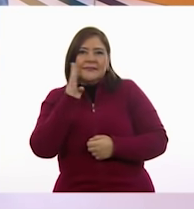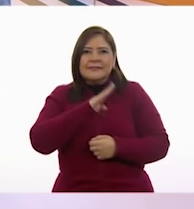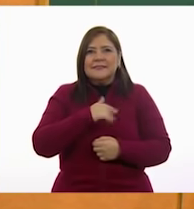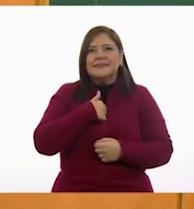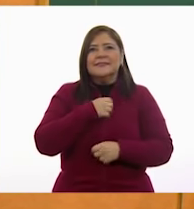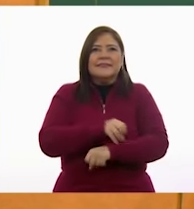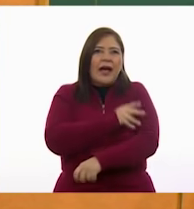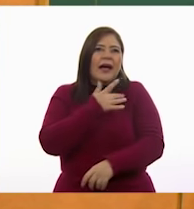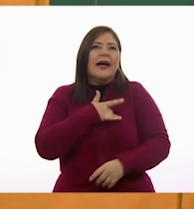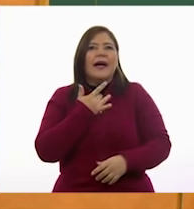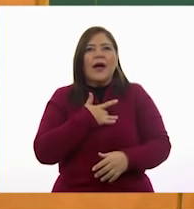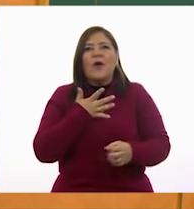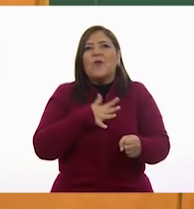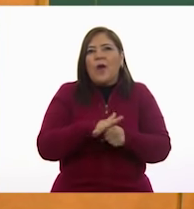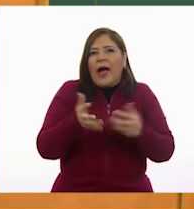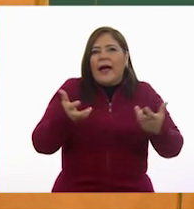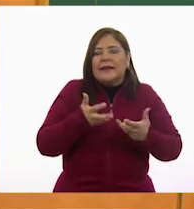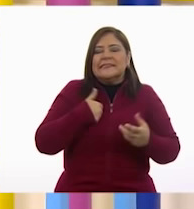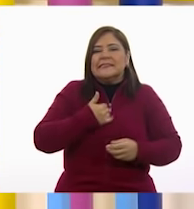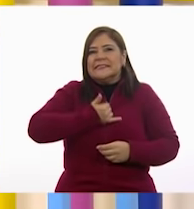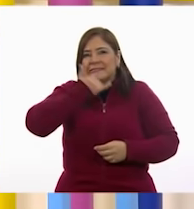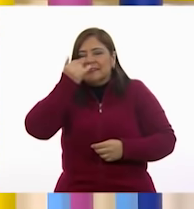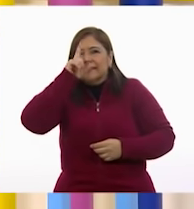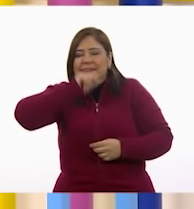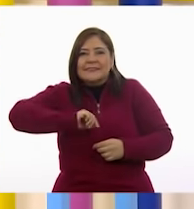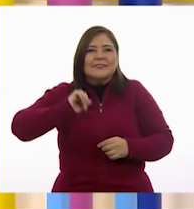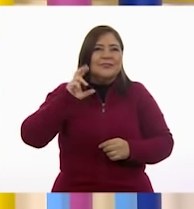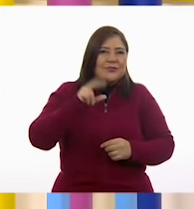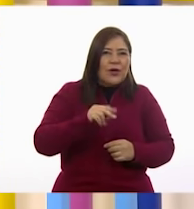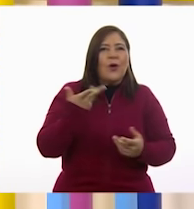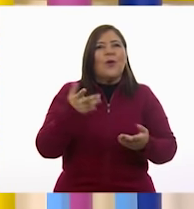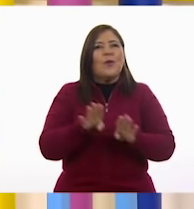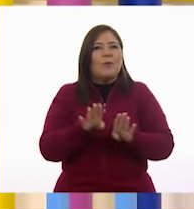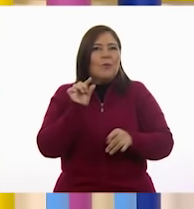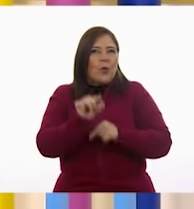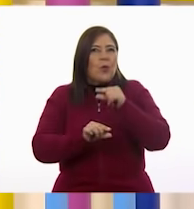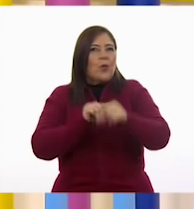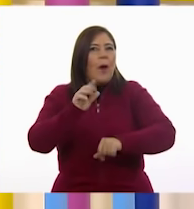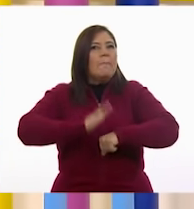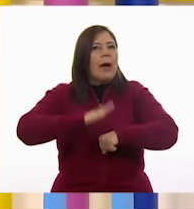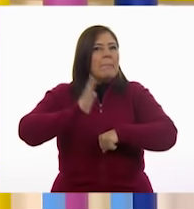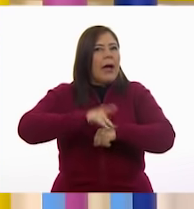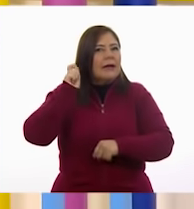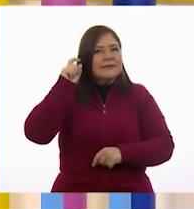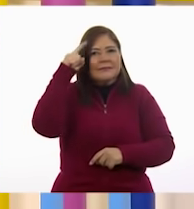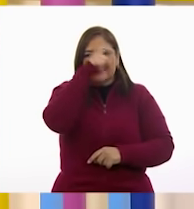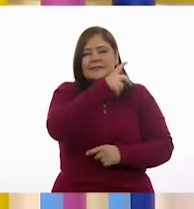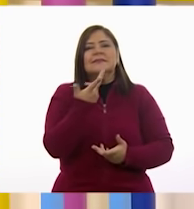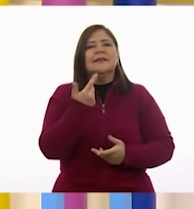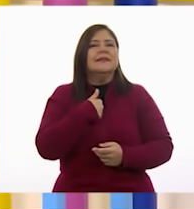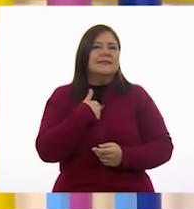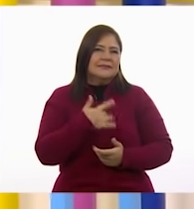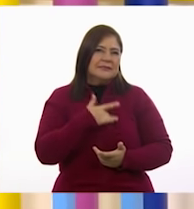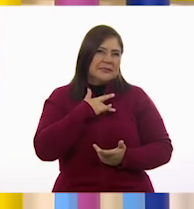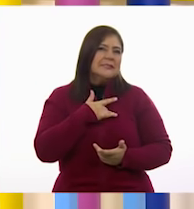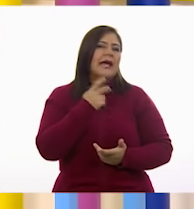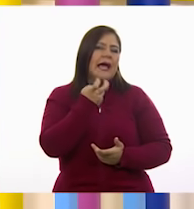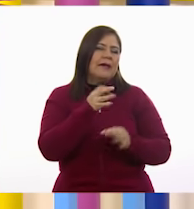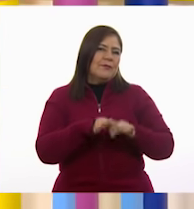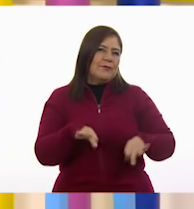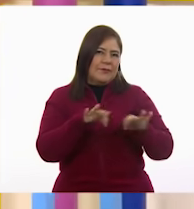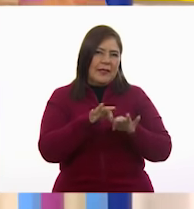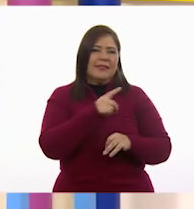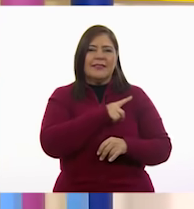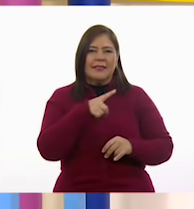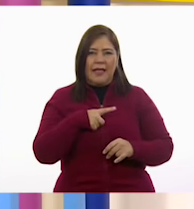salir, cómo lo voy a hacer, que no me vaya a equivocar, que a lo mejor es más complicado. Y bueno, todo esto es importante también que terminemos